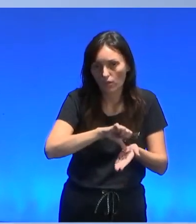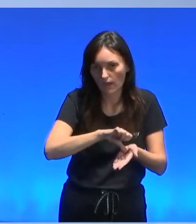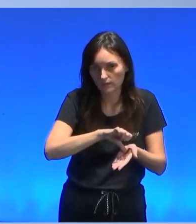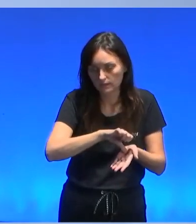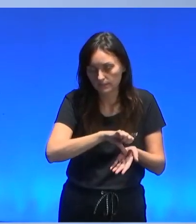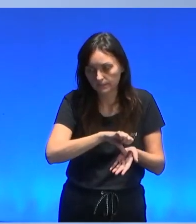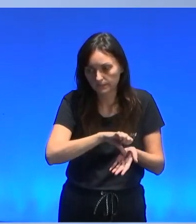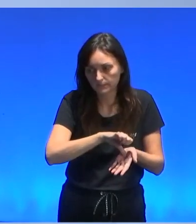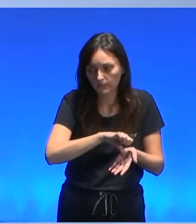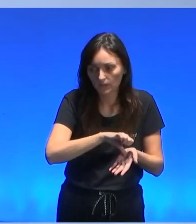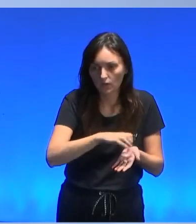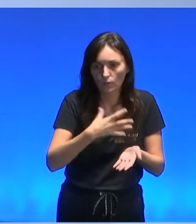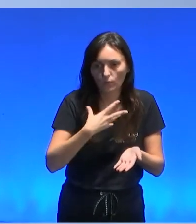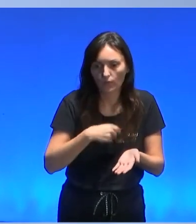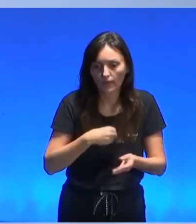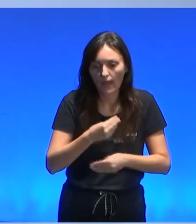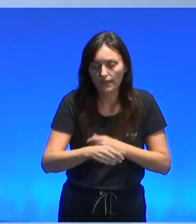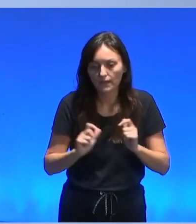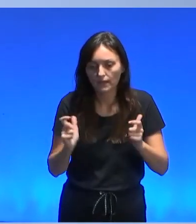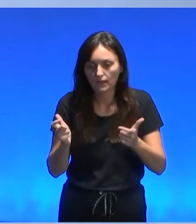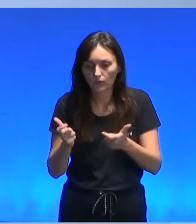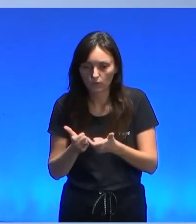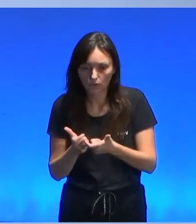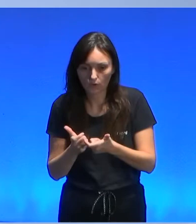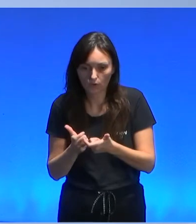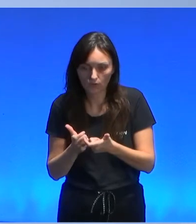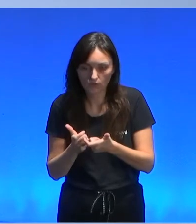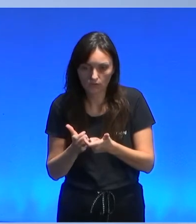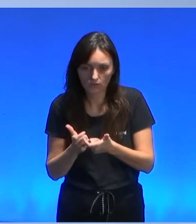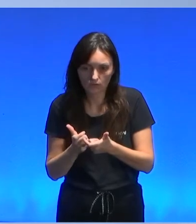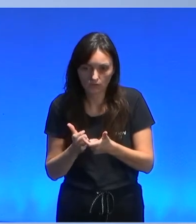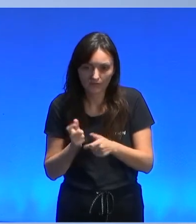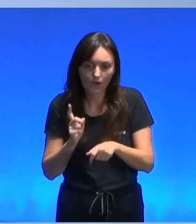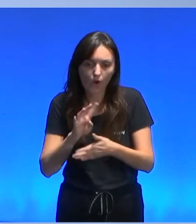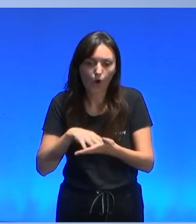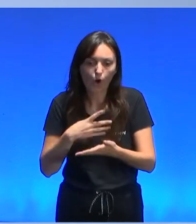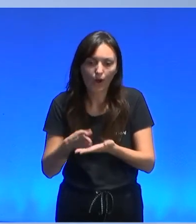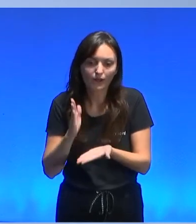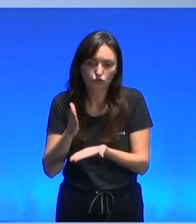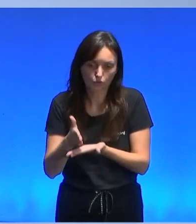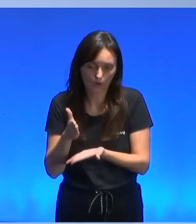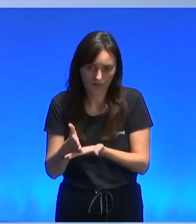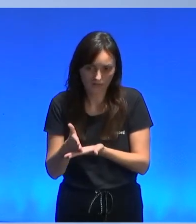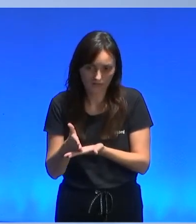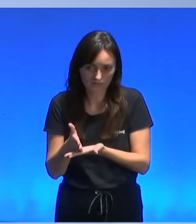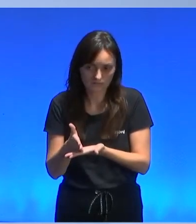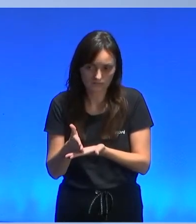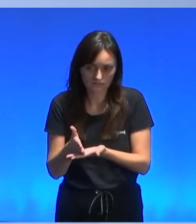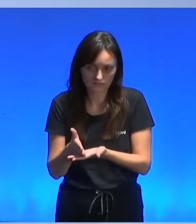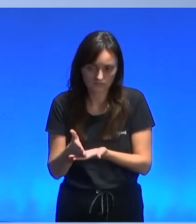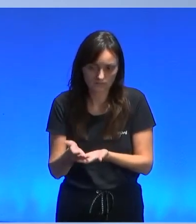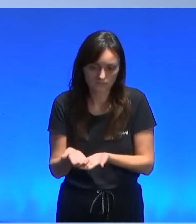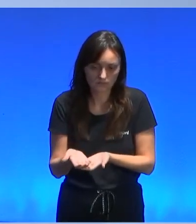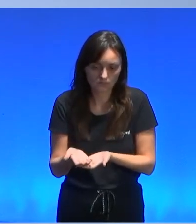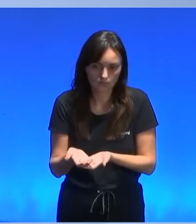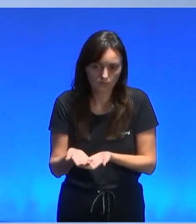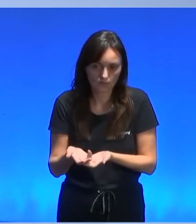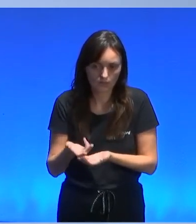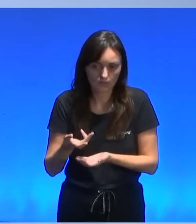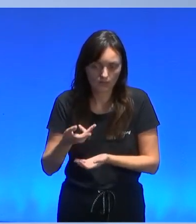que se reunieron en tiempo escolar, Por ejemplo, la experiencia de